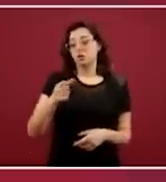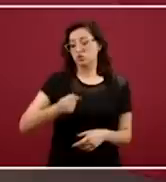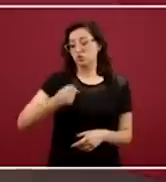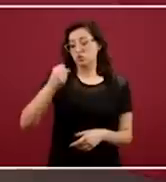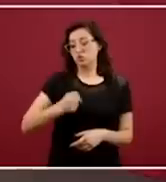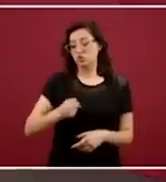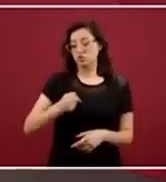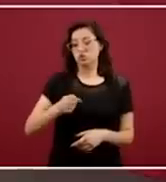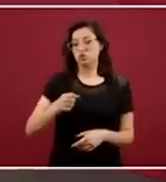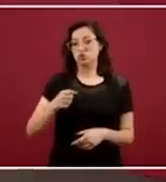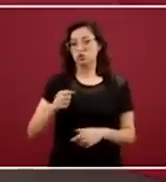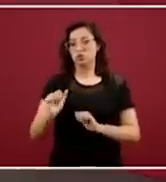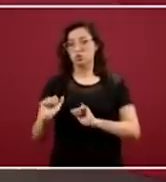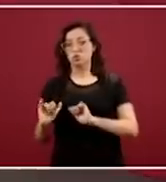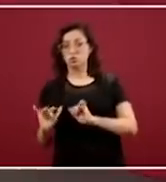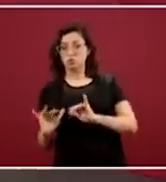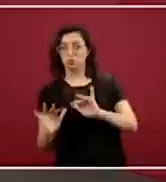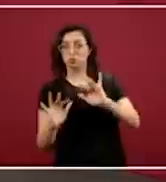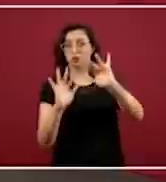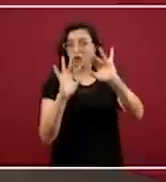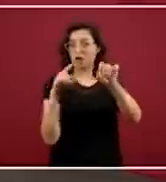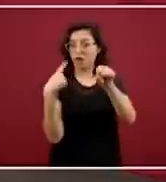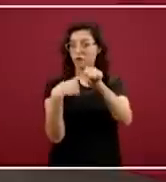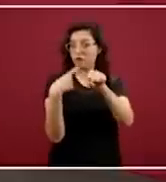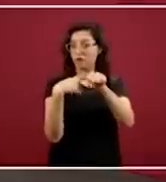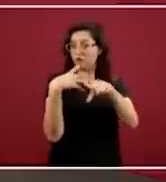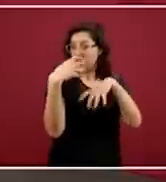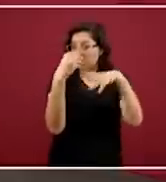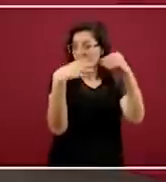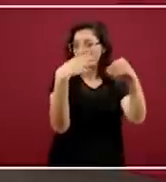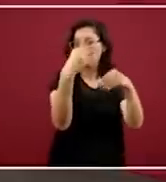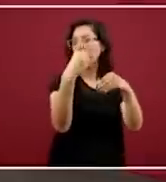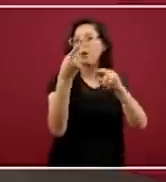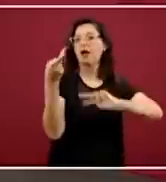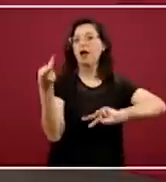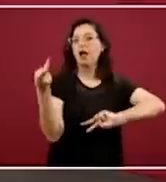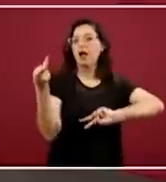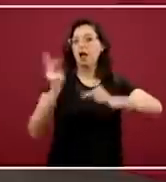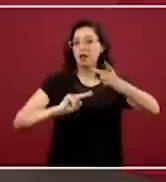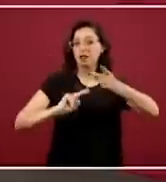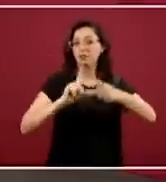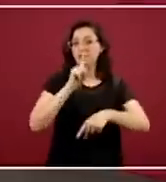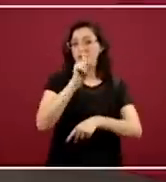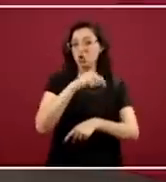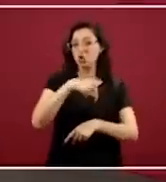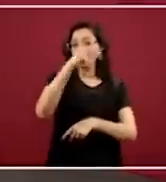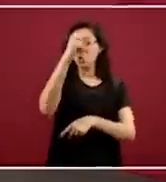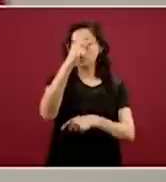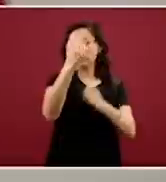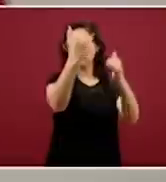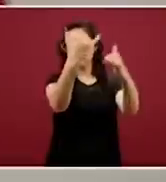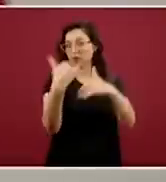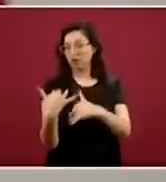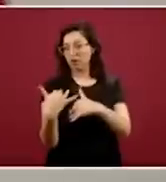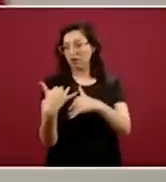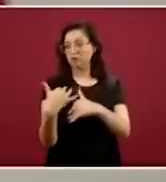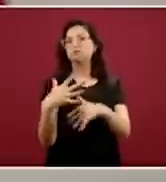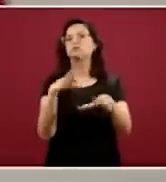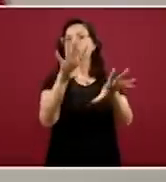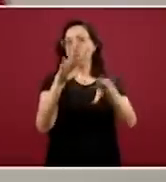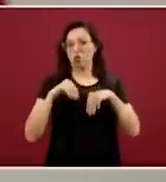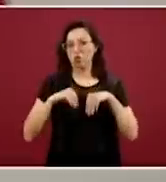norte. Es decir, en un momento, si fuera técnicamente necesario considerar mecanismos